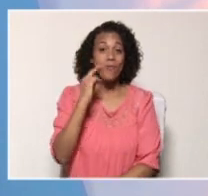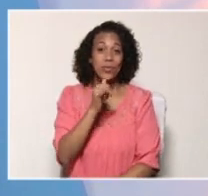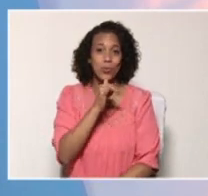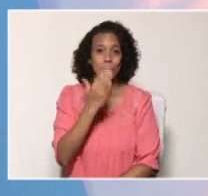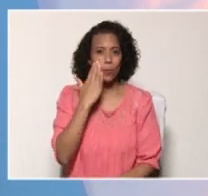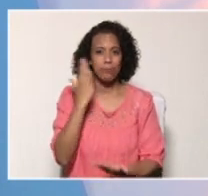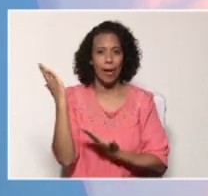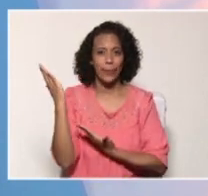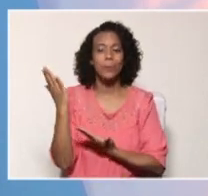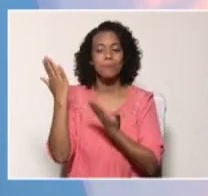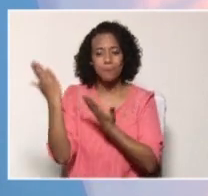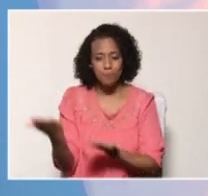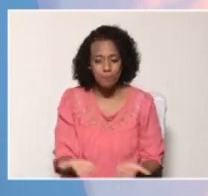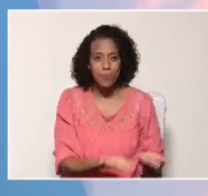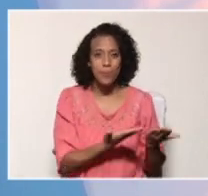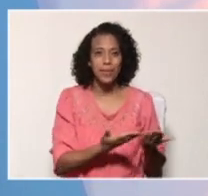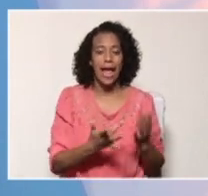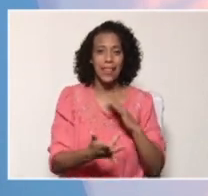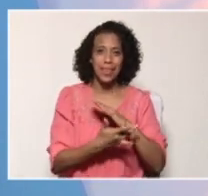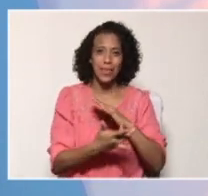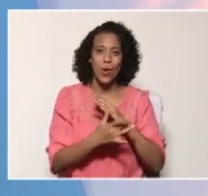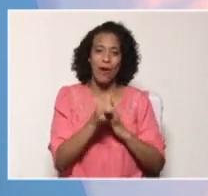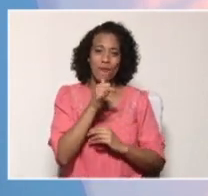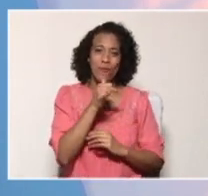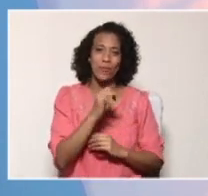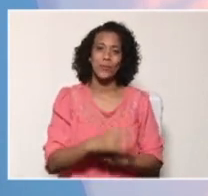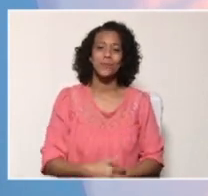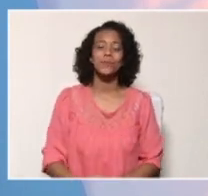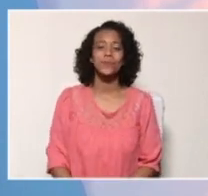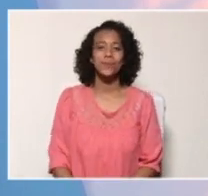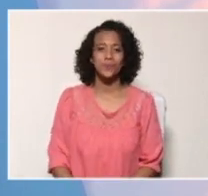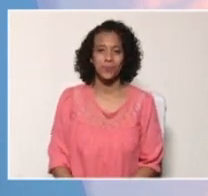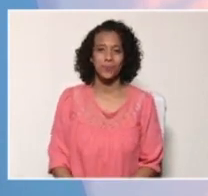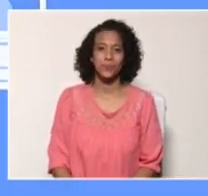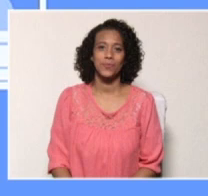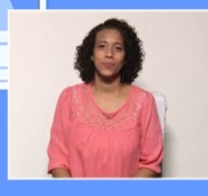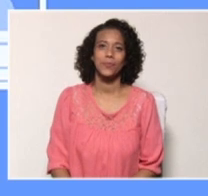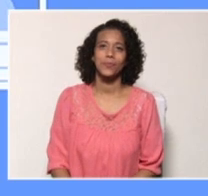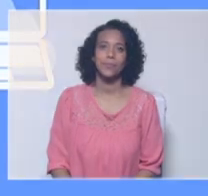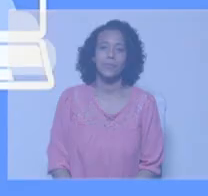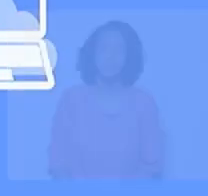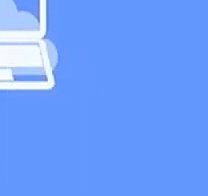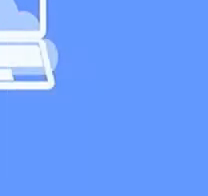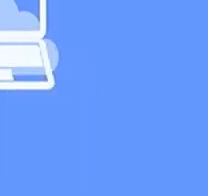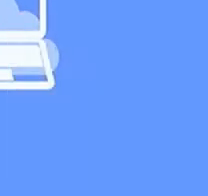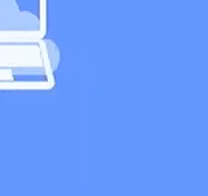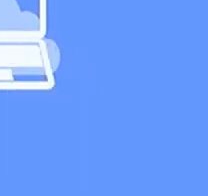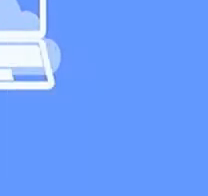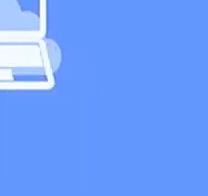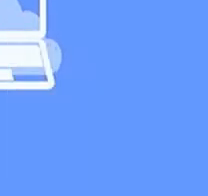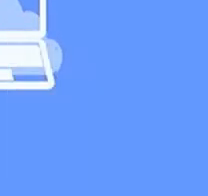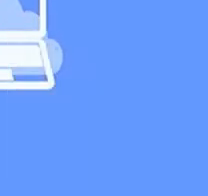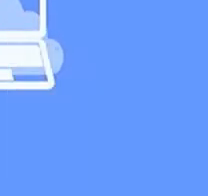día de hoy. Así que bienvenidas las tecnologías de información y comunicación.